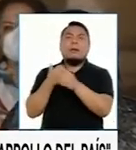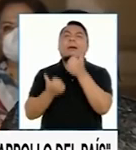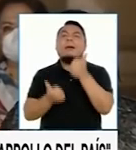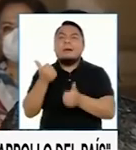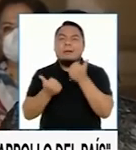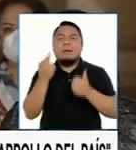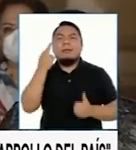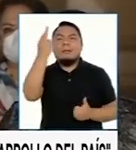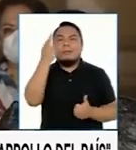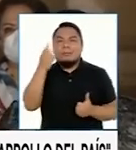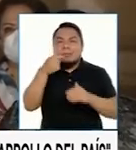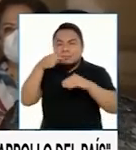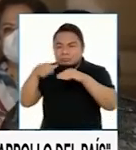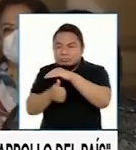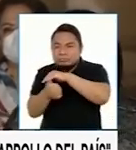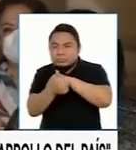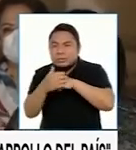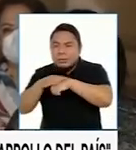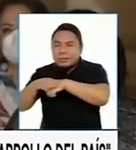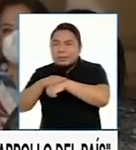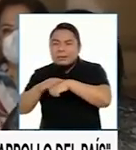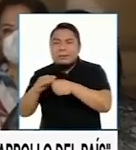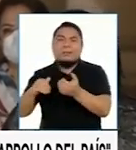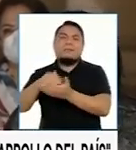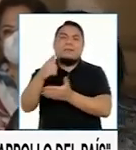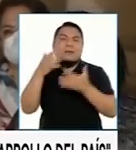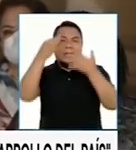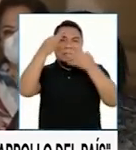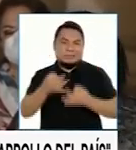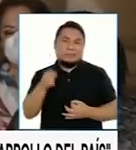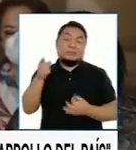de garantizar el aseguramiento de la calidad en educación.